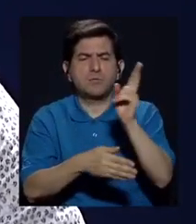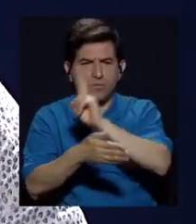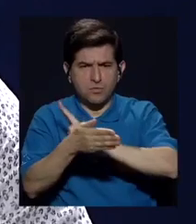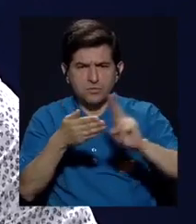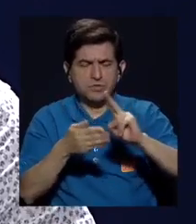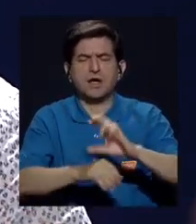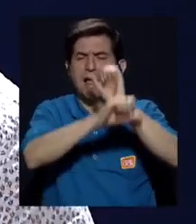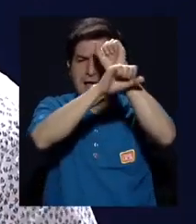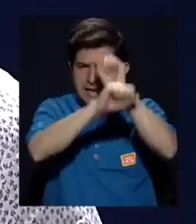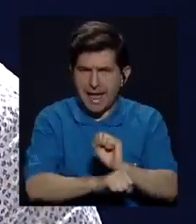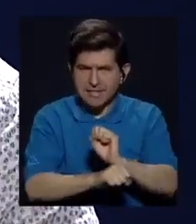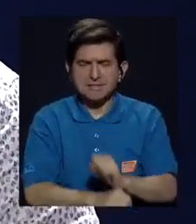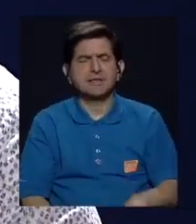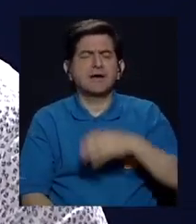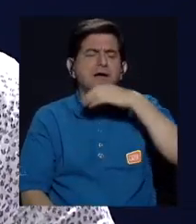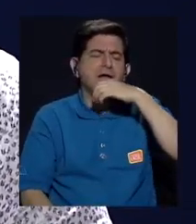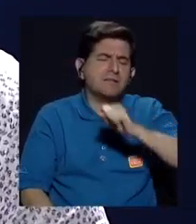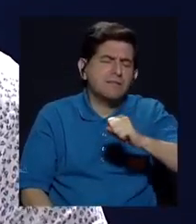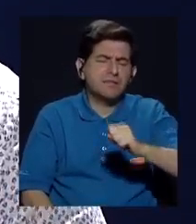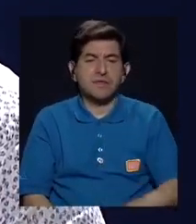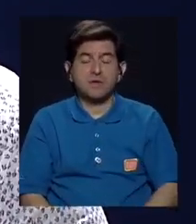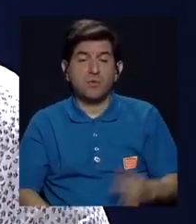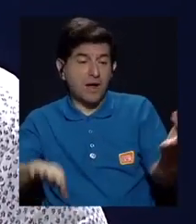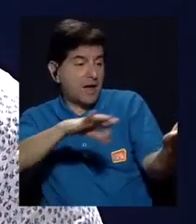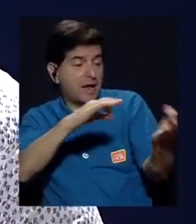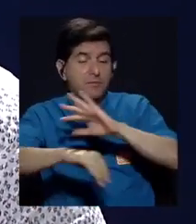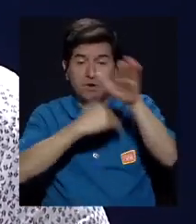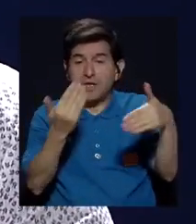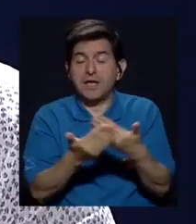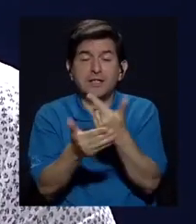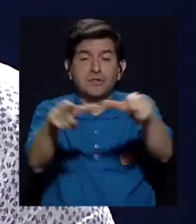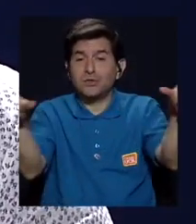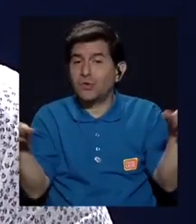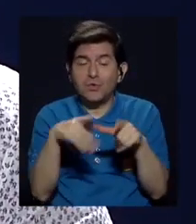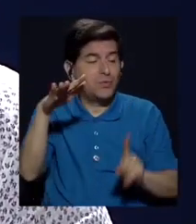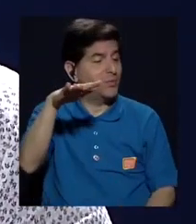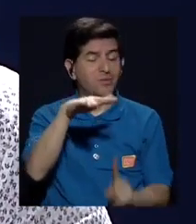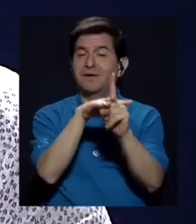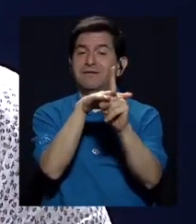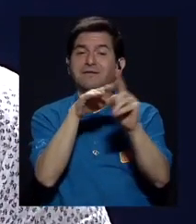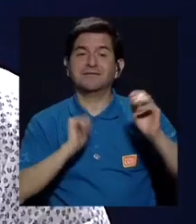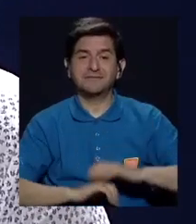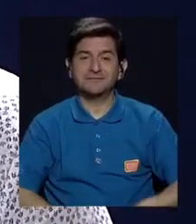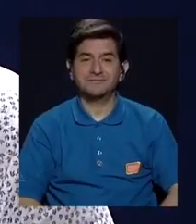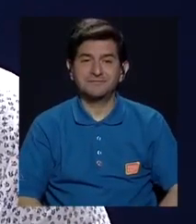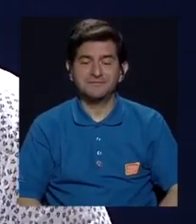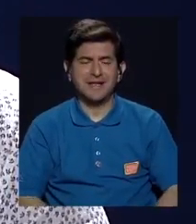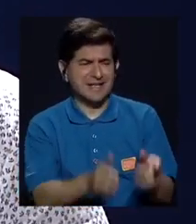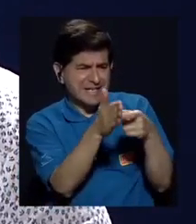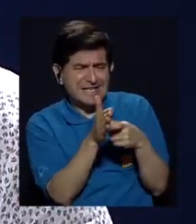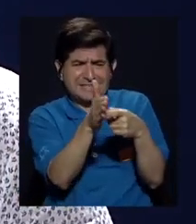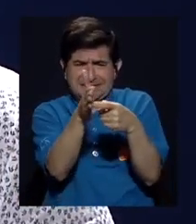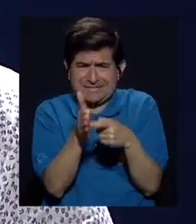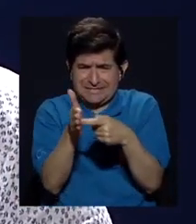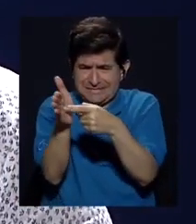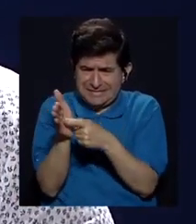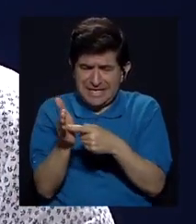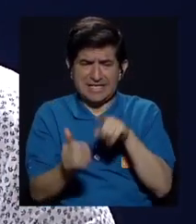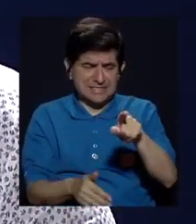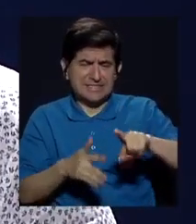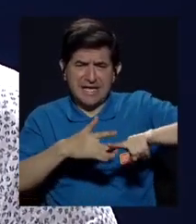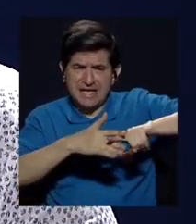música clásica, la música antigua. El violín está en todas partes. Entonces, la demanda que requiere